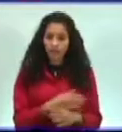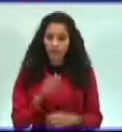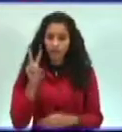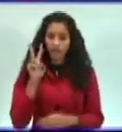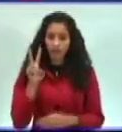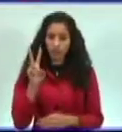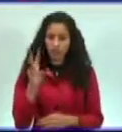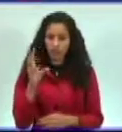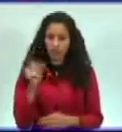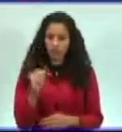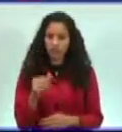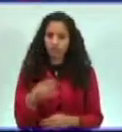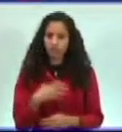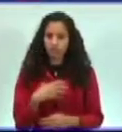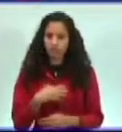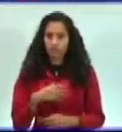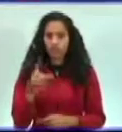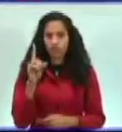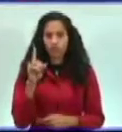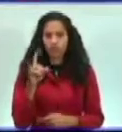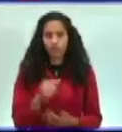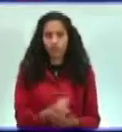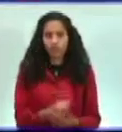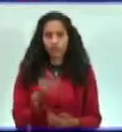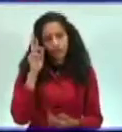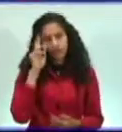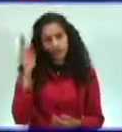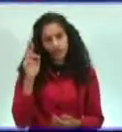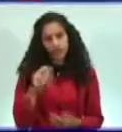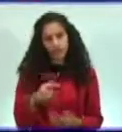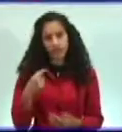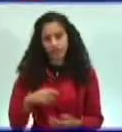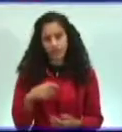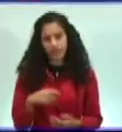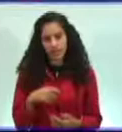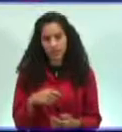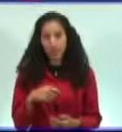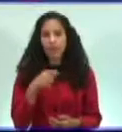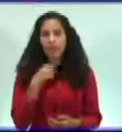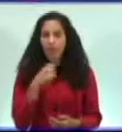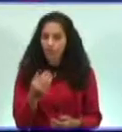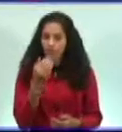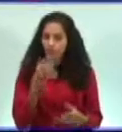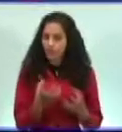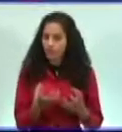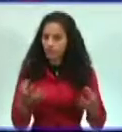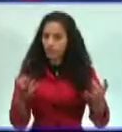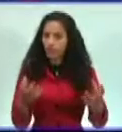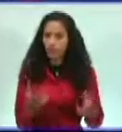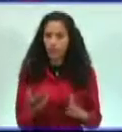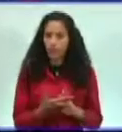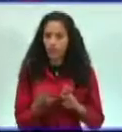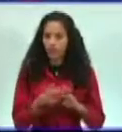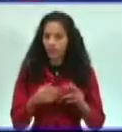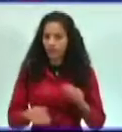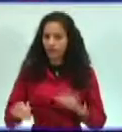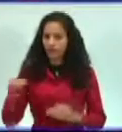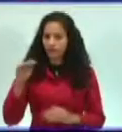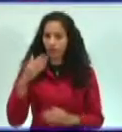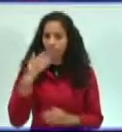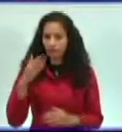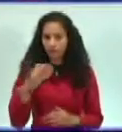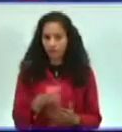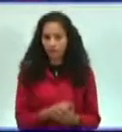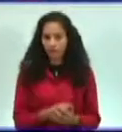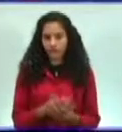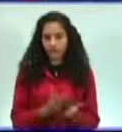2 es 1. Recuerden que debemos consumir frutas para un crecimiento sano.